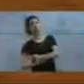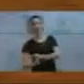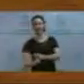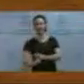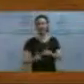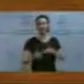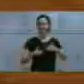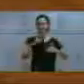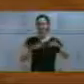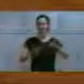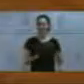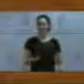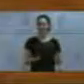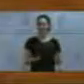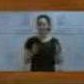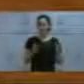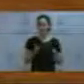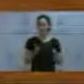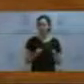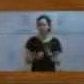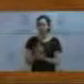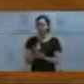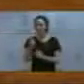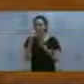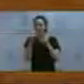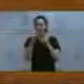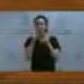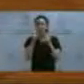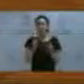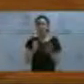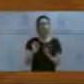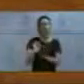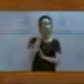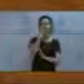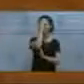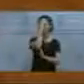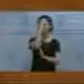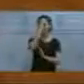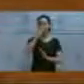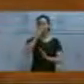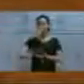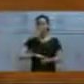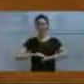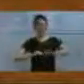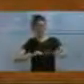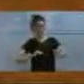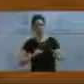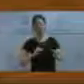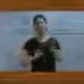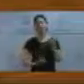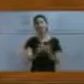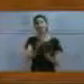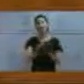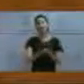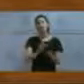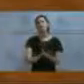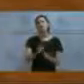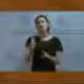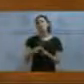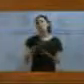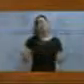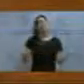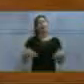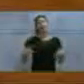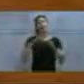que constituyen el principal alegato de esta región y para los que, en muchas ocasiones, ni hay políticas